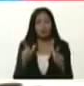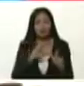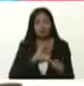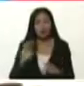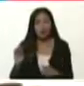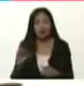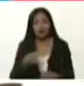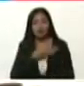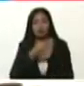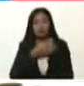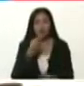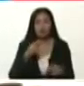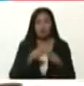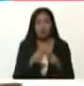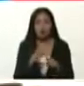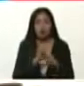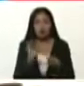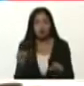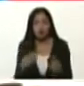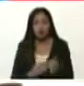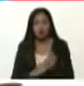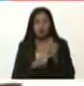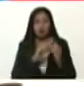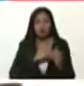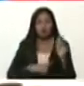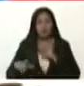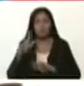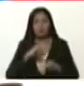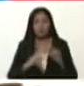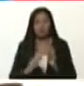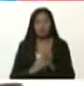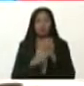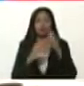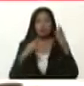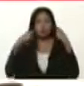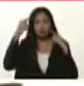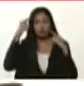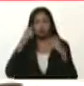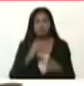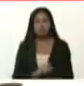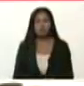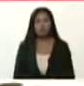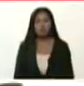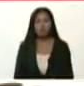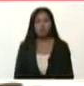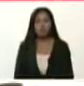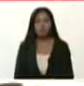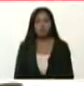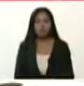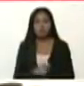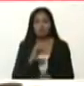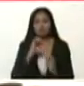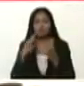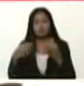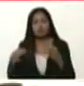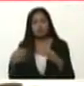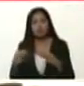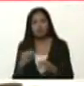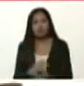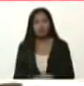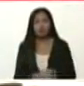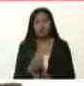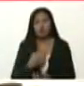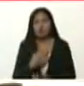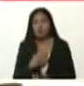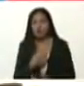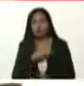soberana y socialista que nos dejó como legado nuestro amado comandante Hugo Chávez Frías. Así de sencillo. ¿No? No